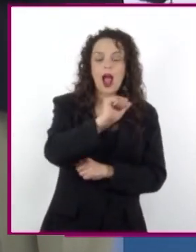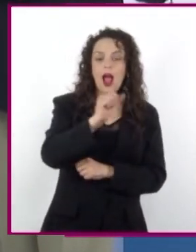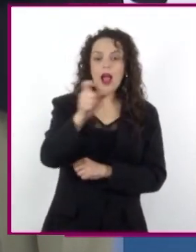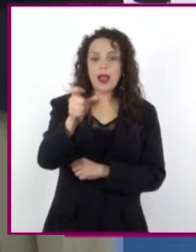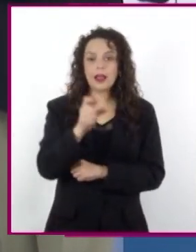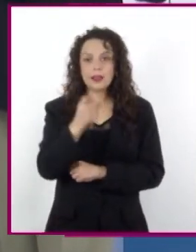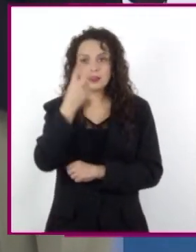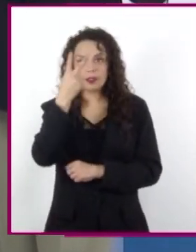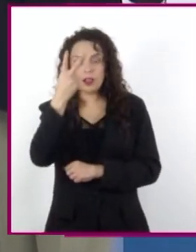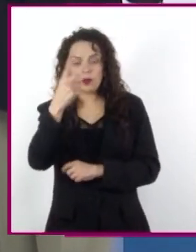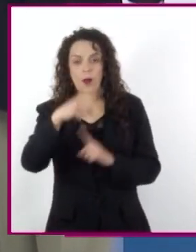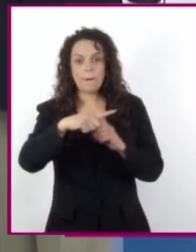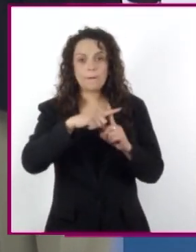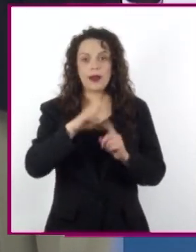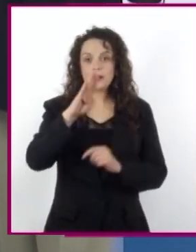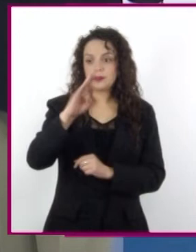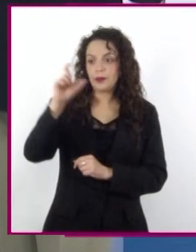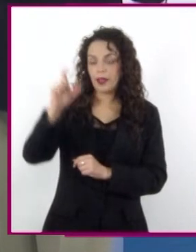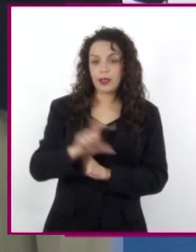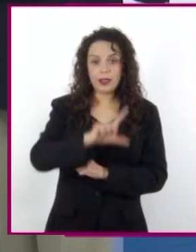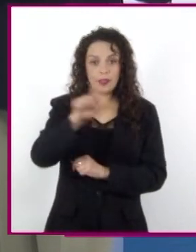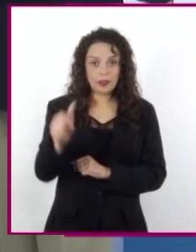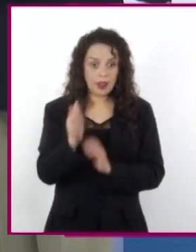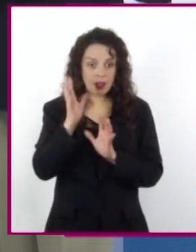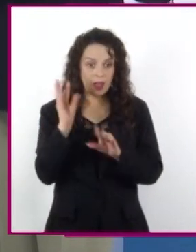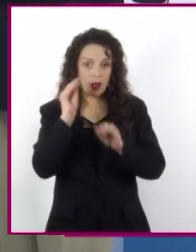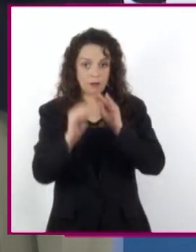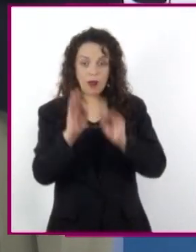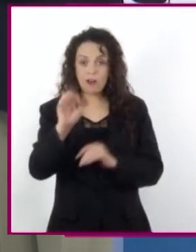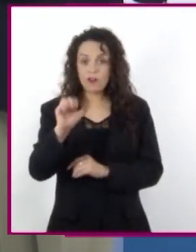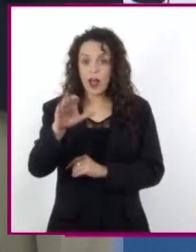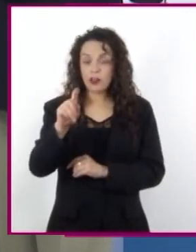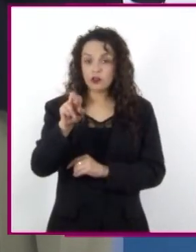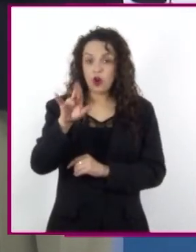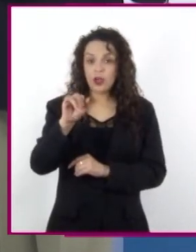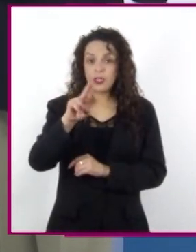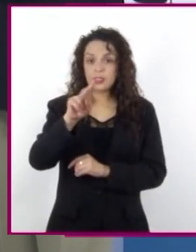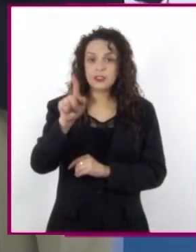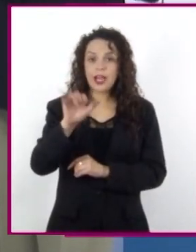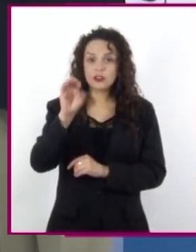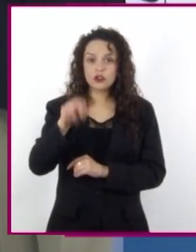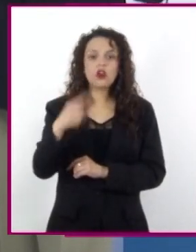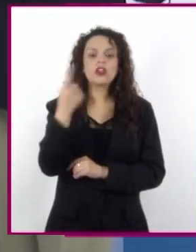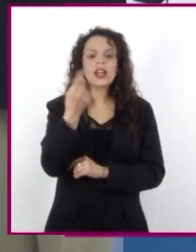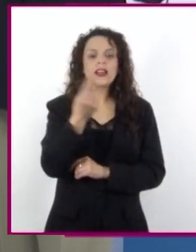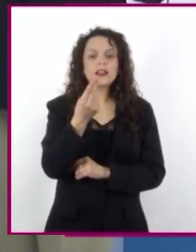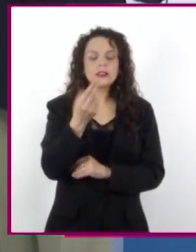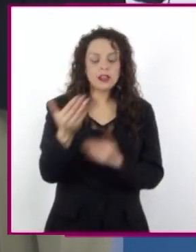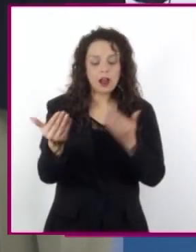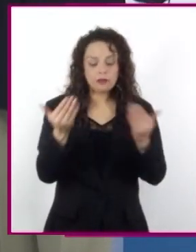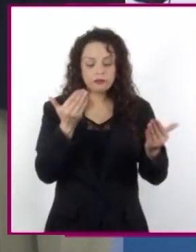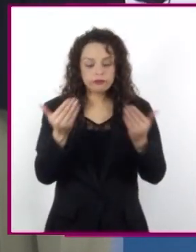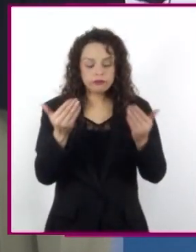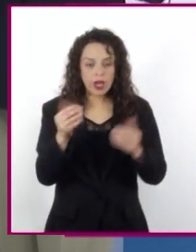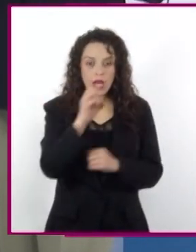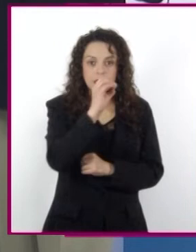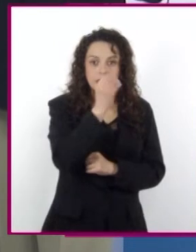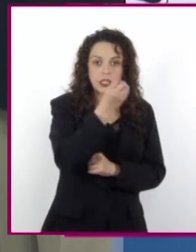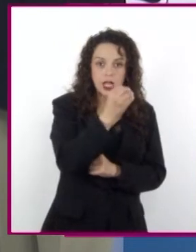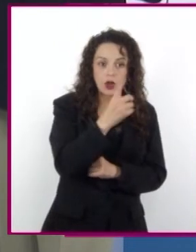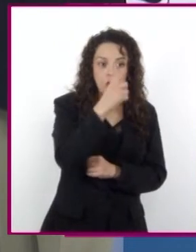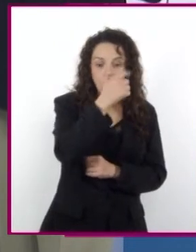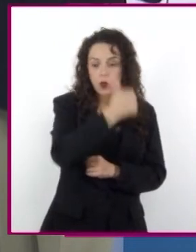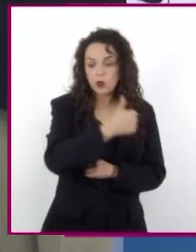bx después de la factorización, solo debemos igualar a 0 cada uno de los factores